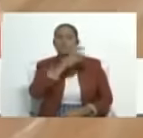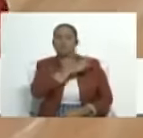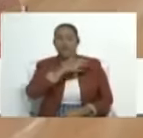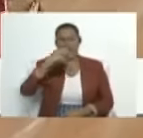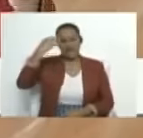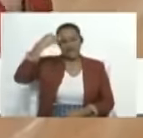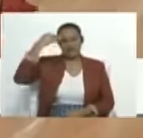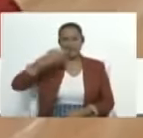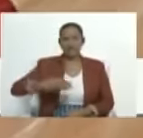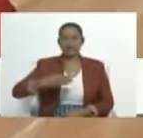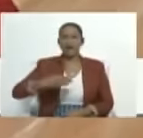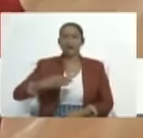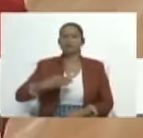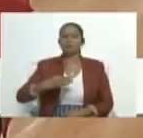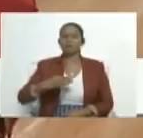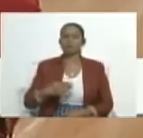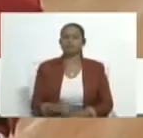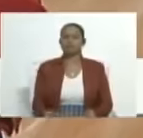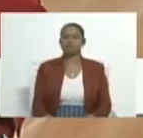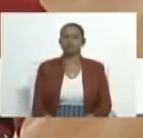y que en